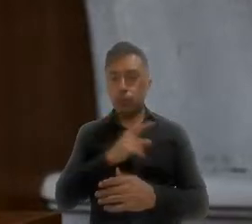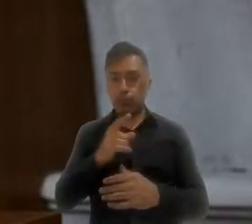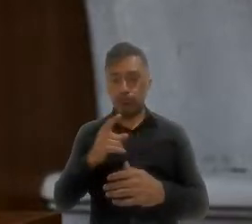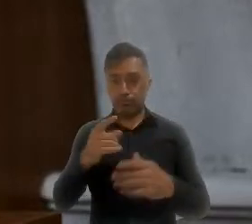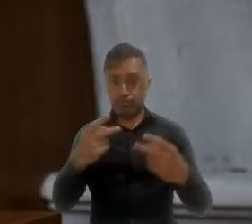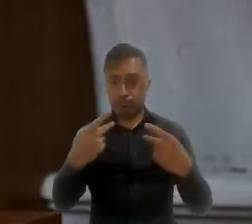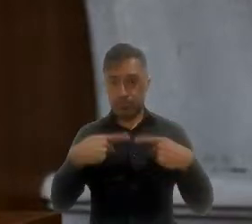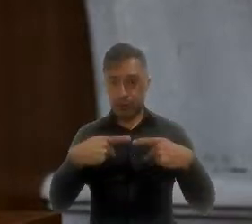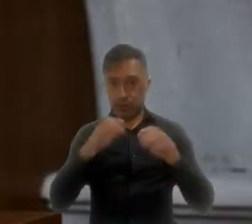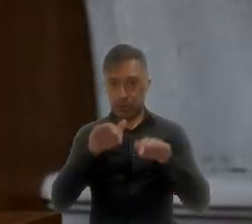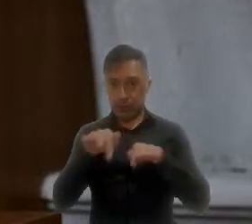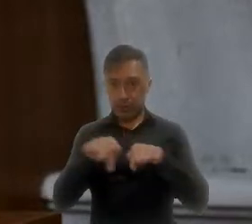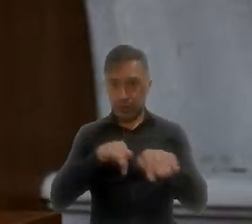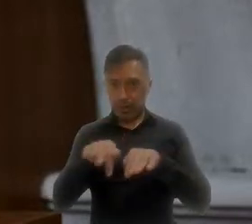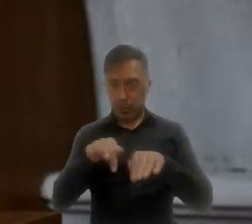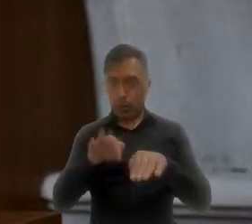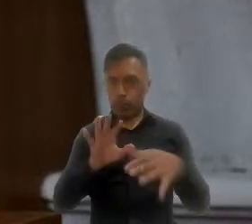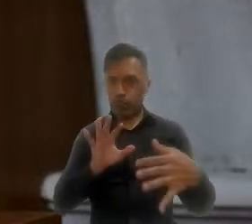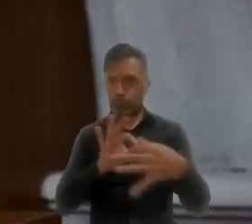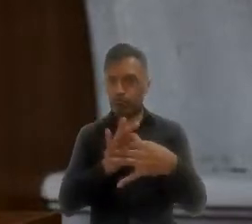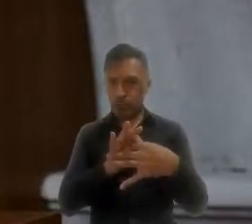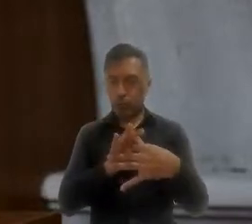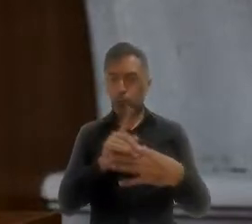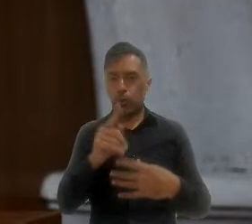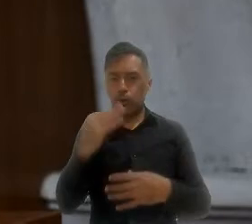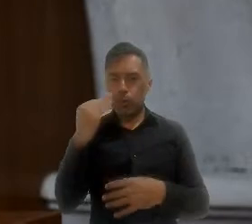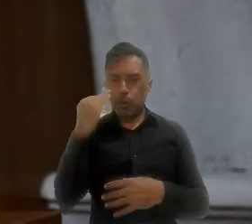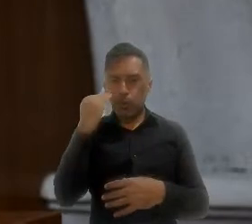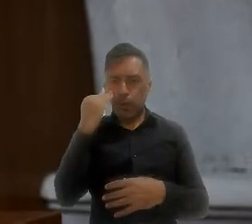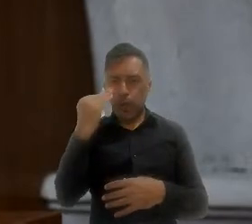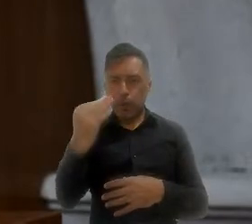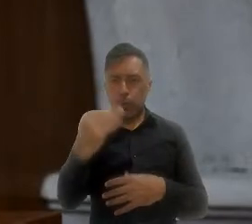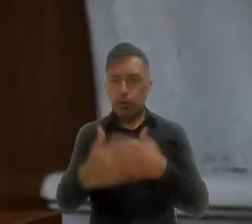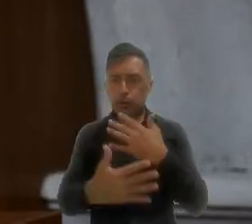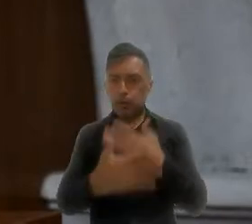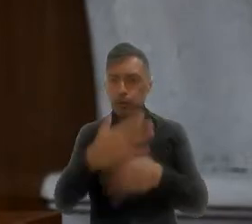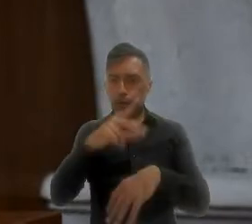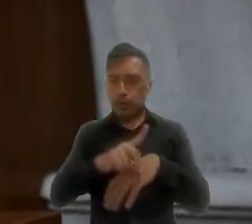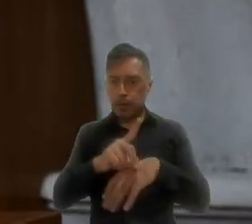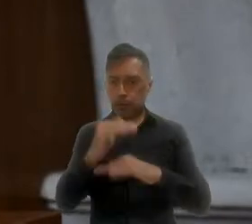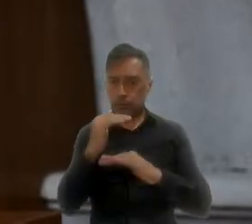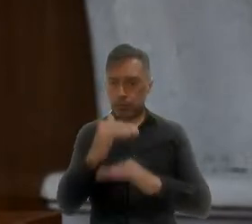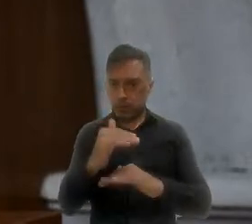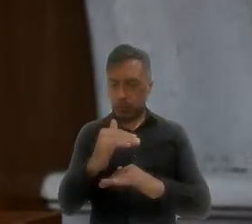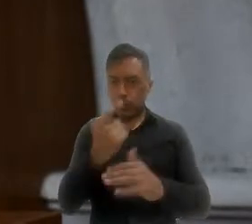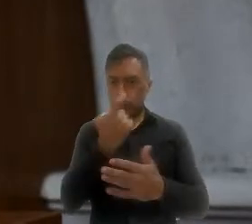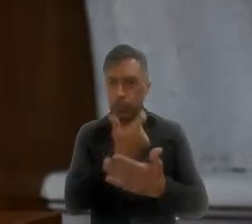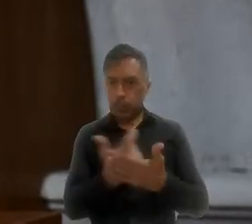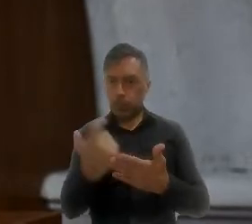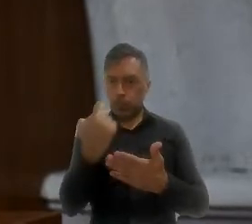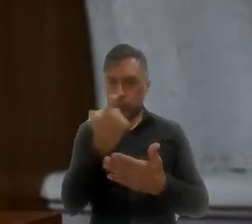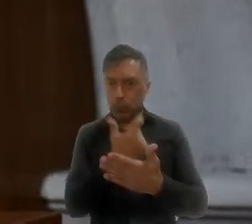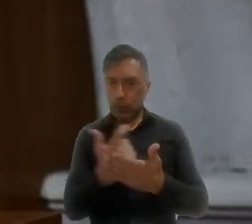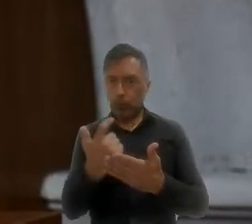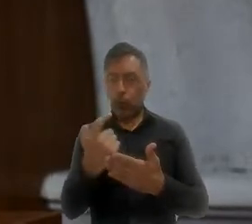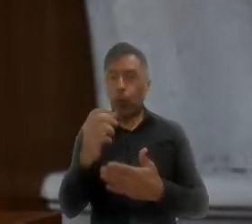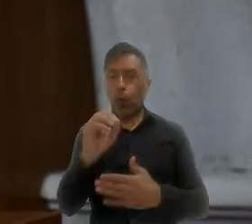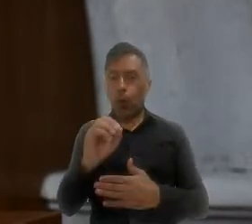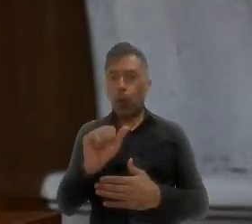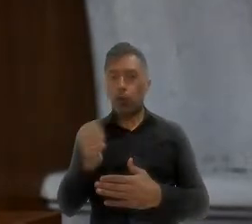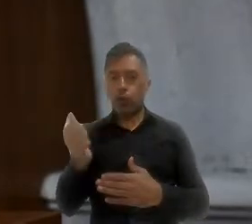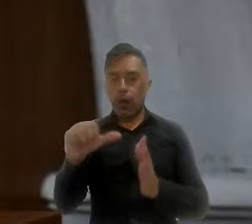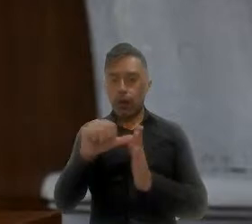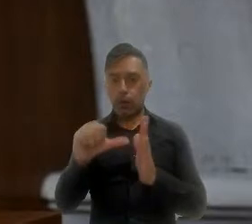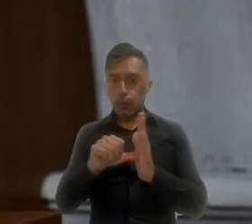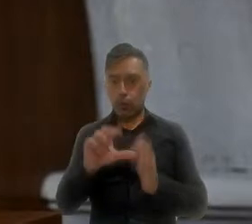relación laboral el establecimiento de un plazo mayor a 15 días para el pago de sueldos, o el caso del artículo 98,